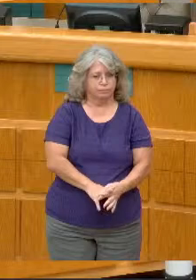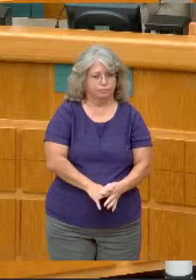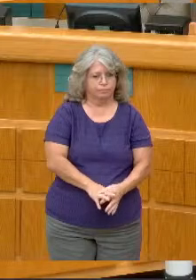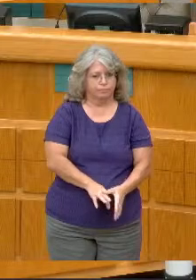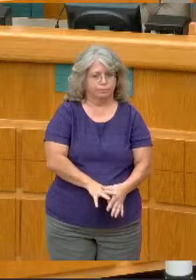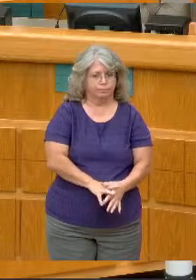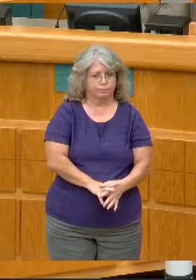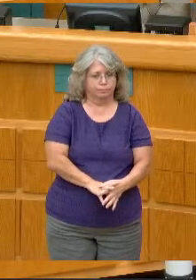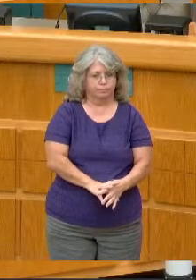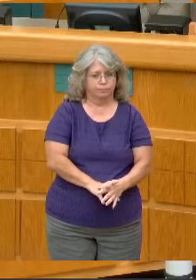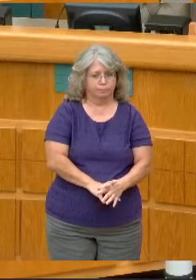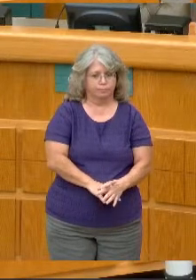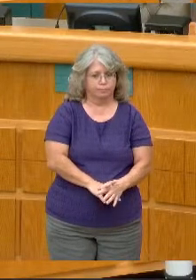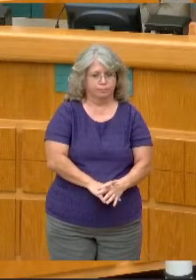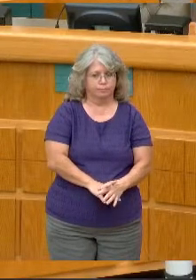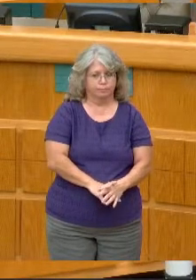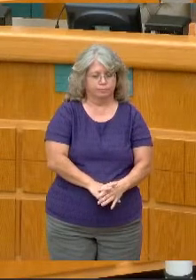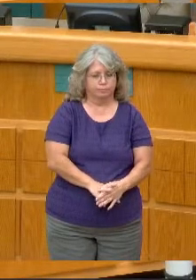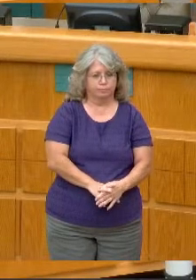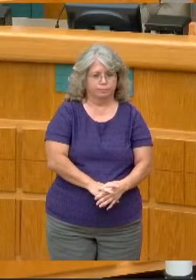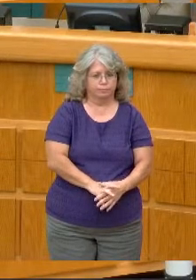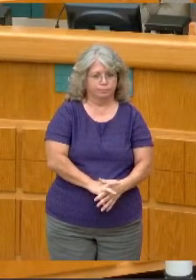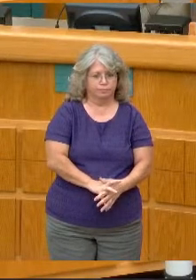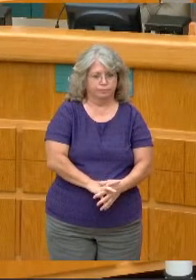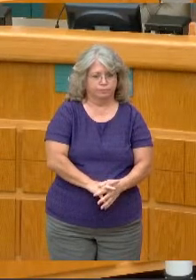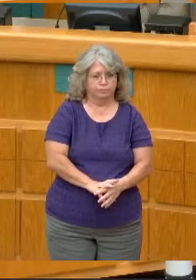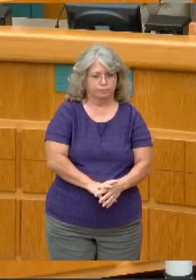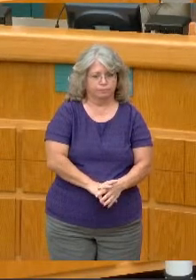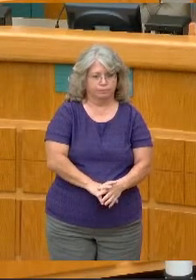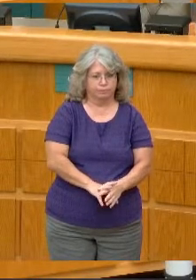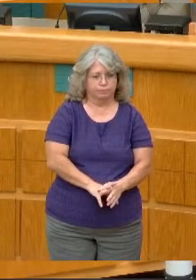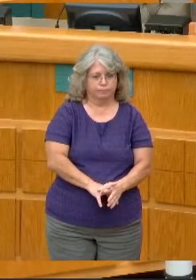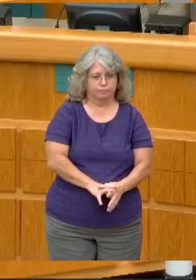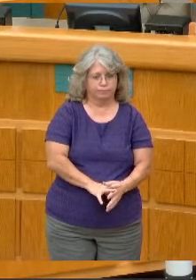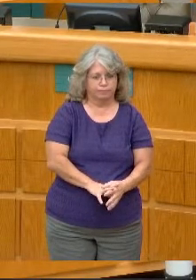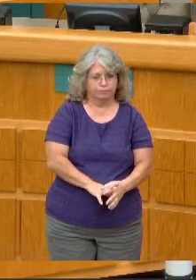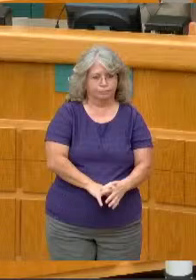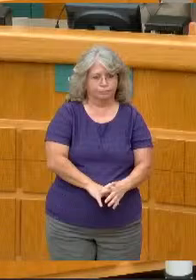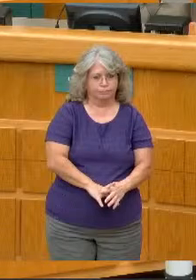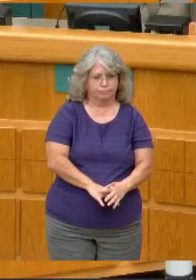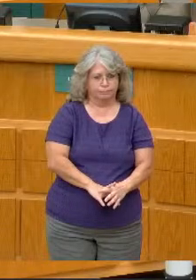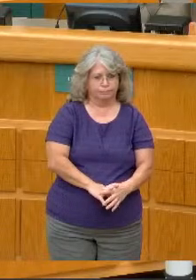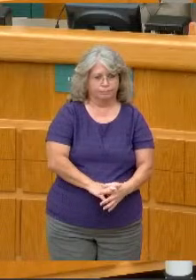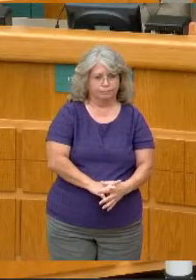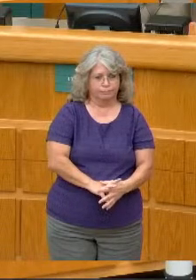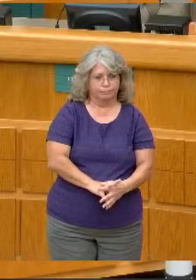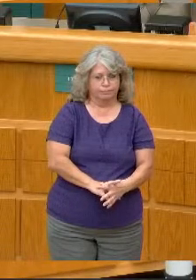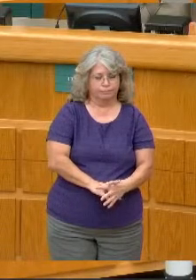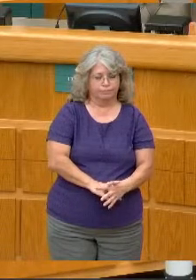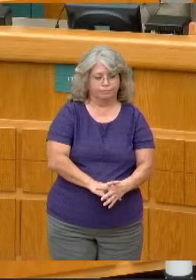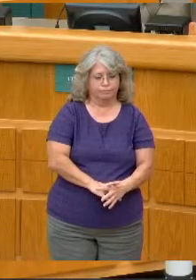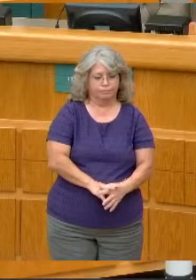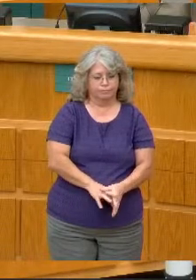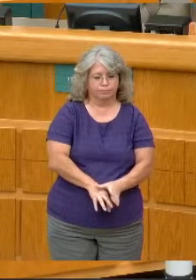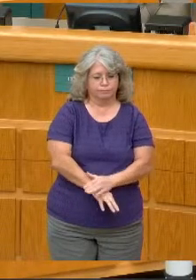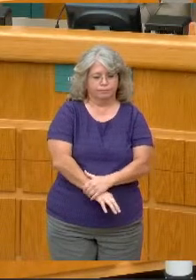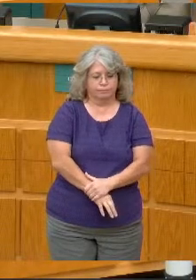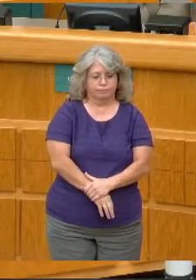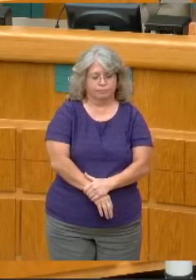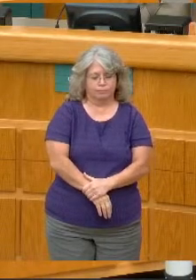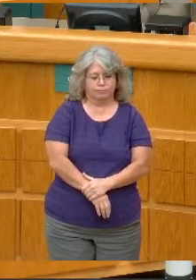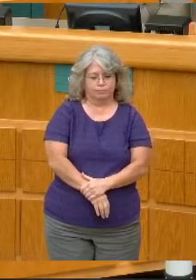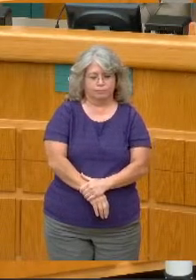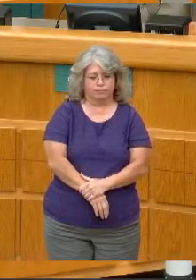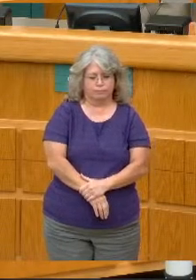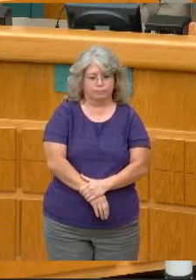de diciembre del 2020. Estoy muy orgullosa del equipo que realiza el gran esfuerzo de vacunación, desde nuestras megaclínicas hasta nuestra